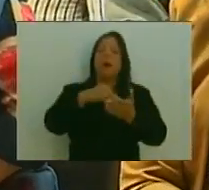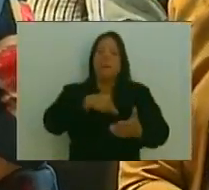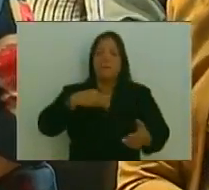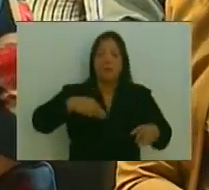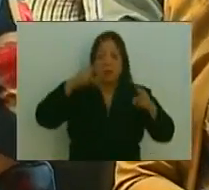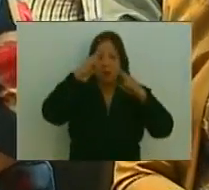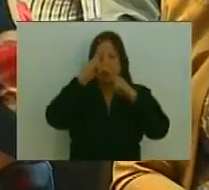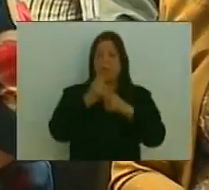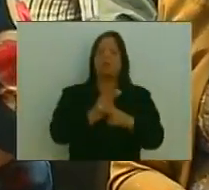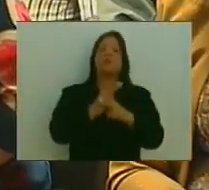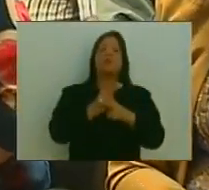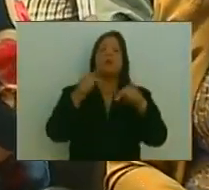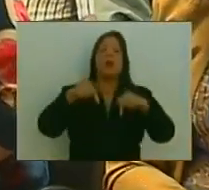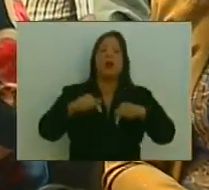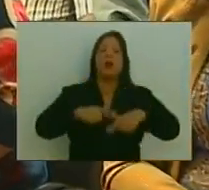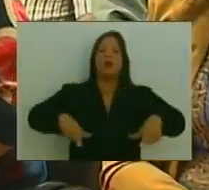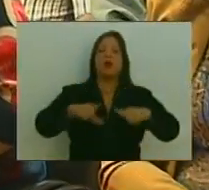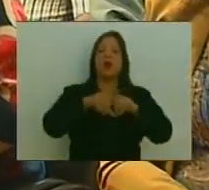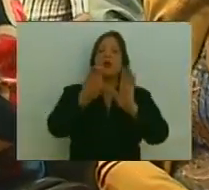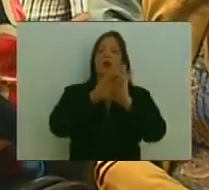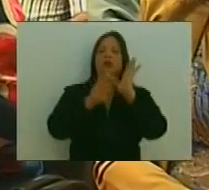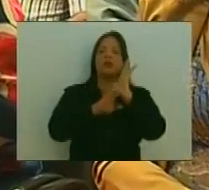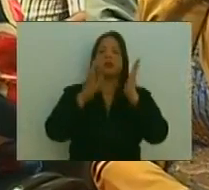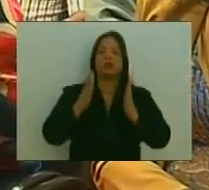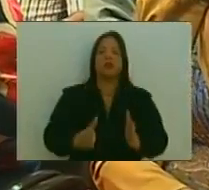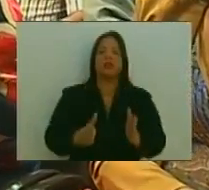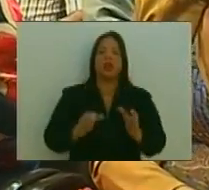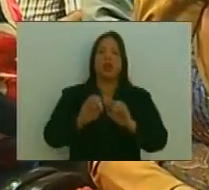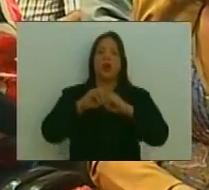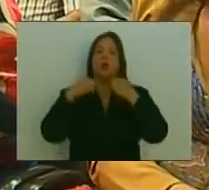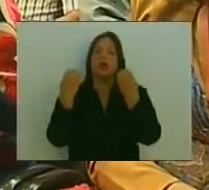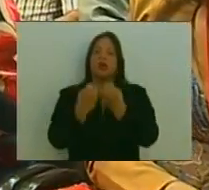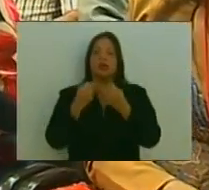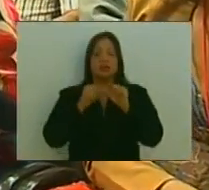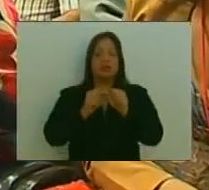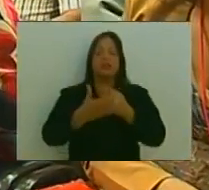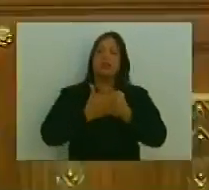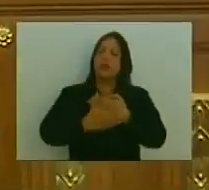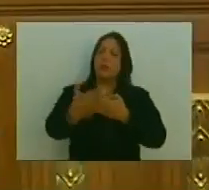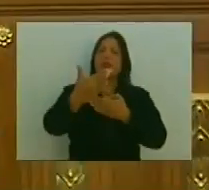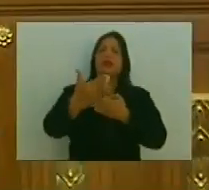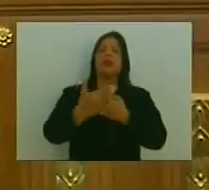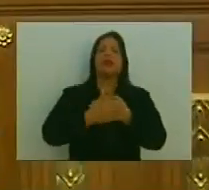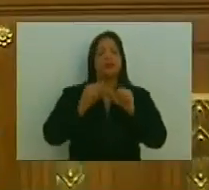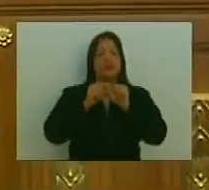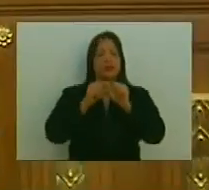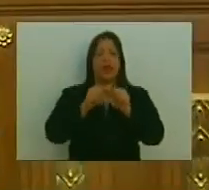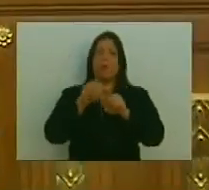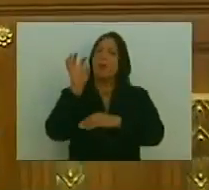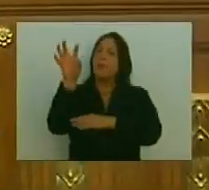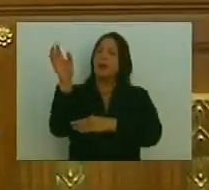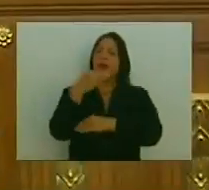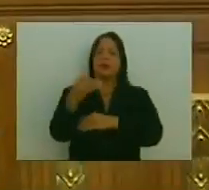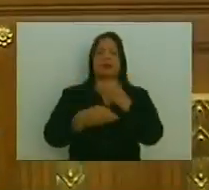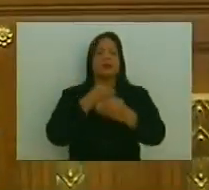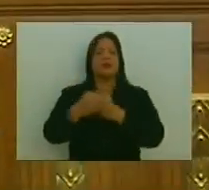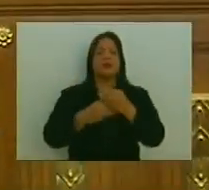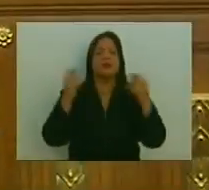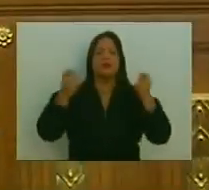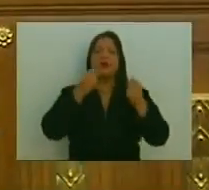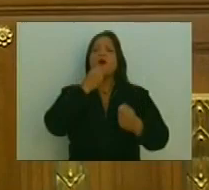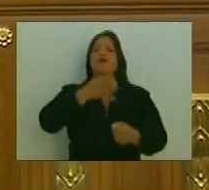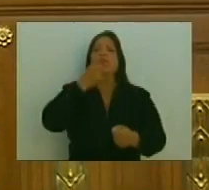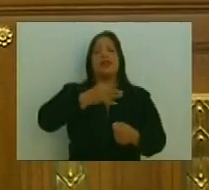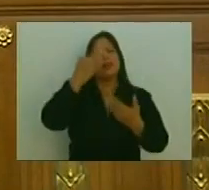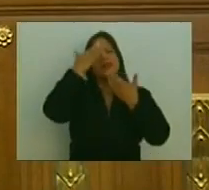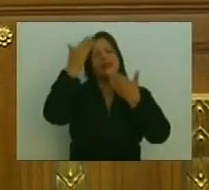como punta de lanza del poder popular organizado. Sigamos adelante, sigamos haciendo patria, sigamos venciendo. Muy buenas